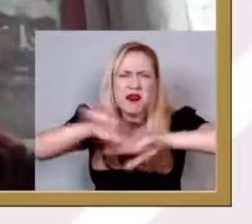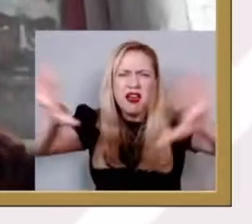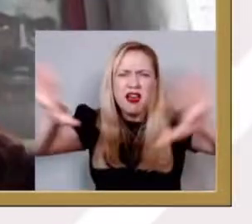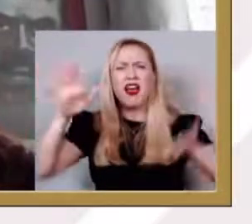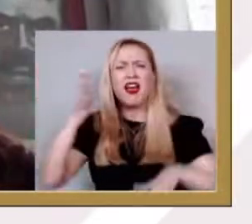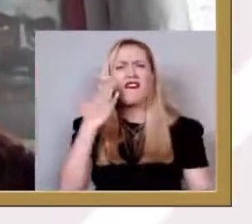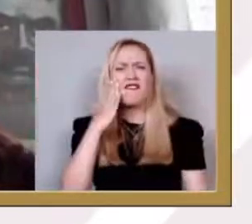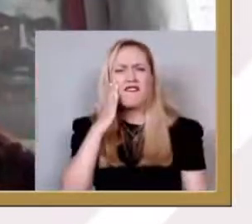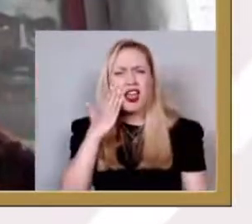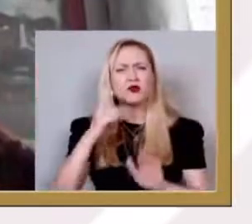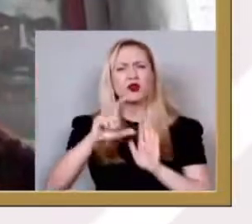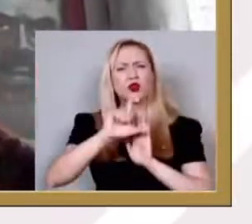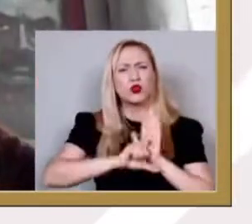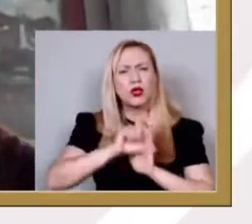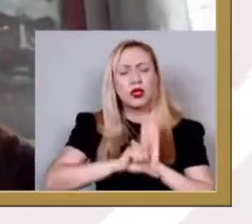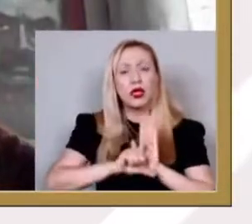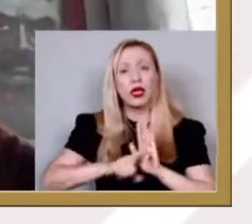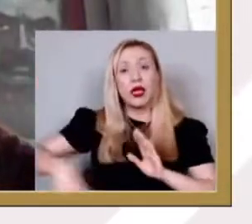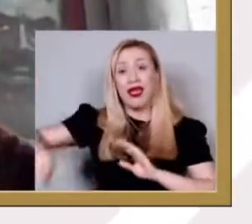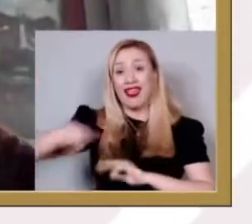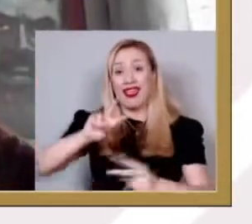Vecinas y vecinos